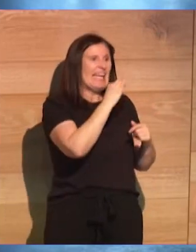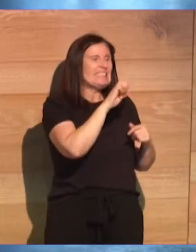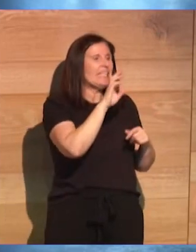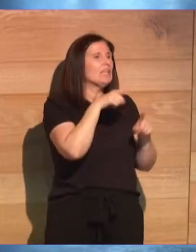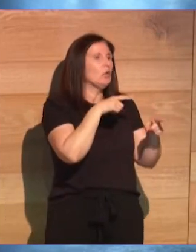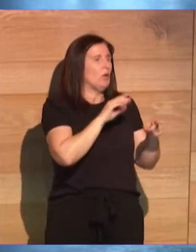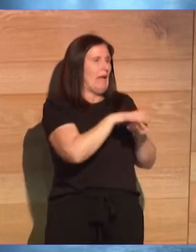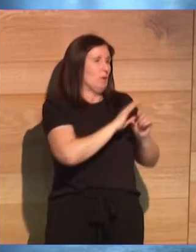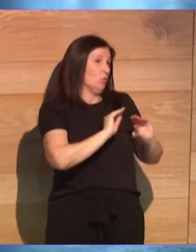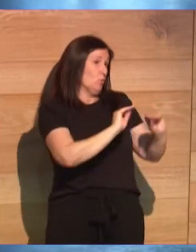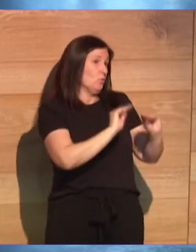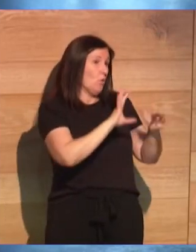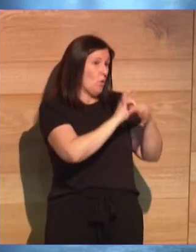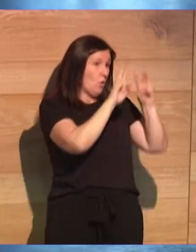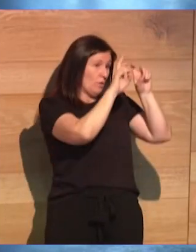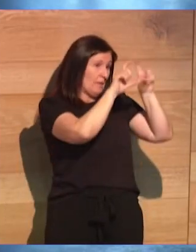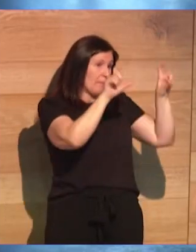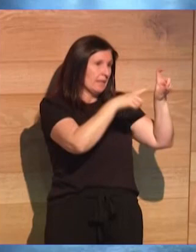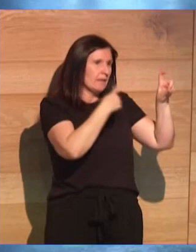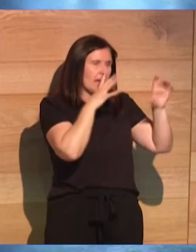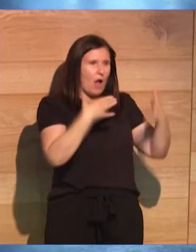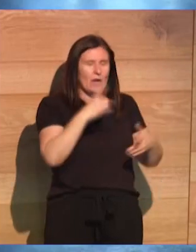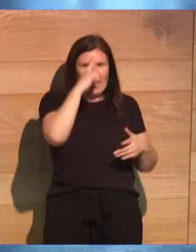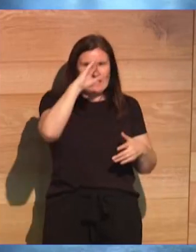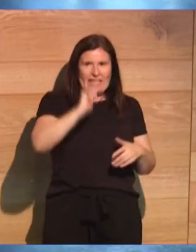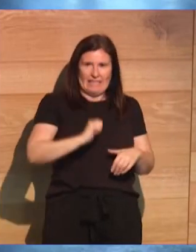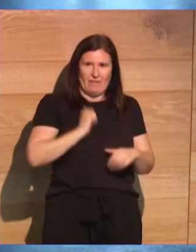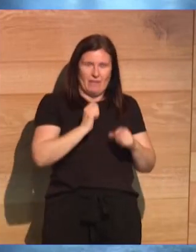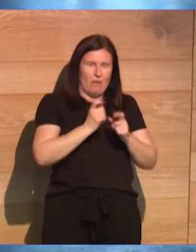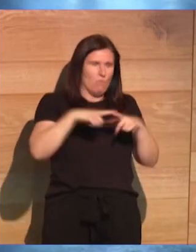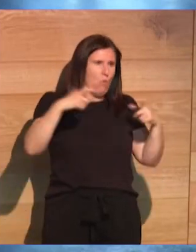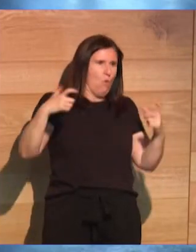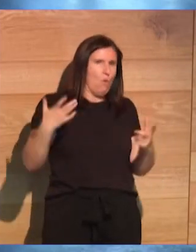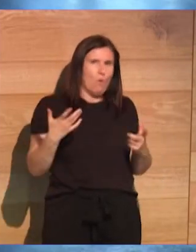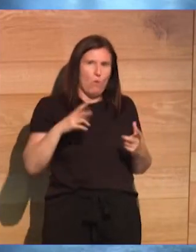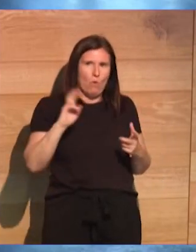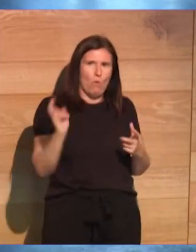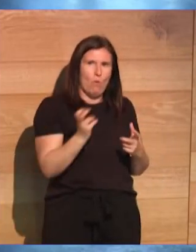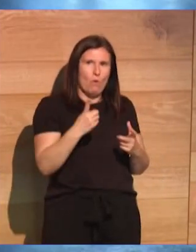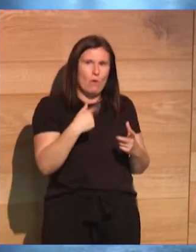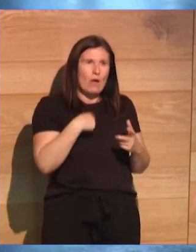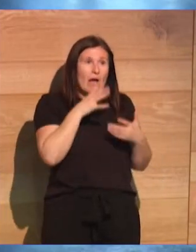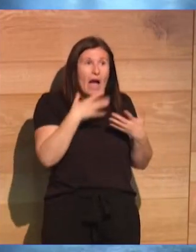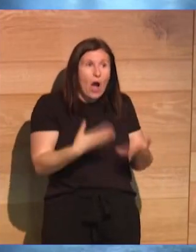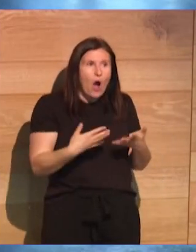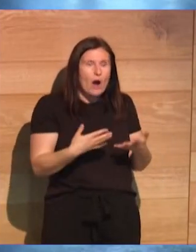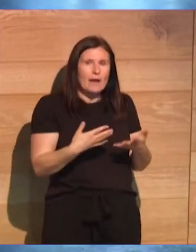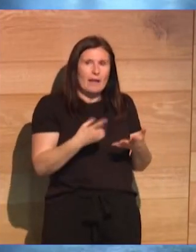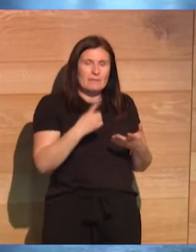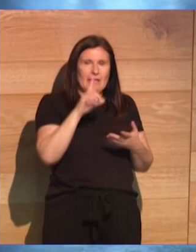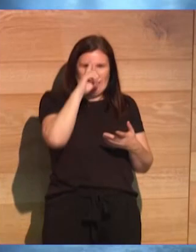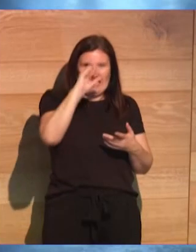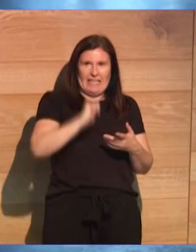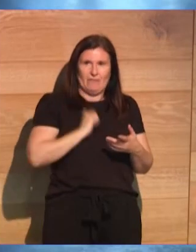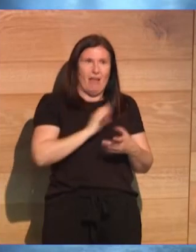más tu ámbito, con todo este boom de las inteligencias artificiales, ¿cuáles son las que se están empezando a implementar en las